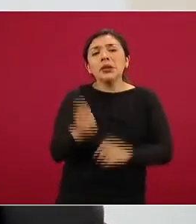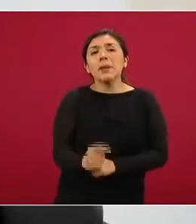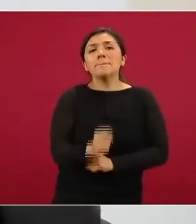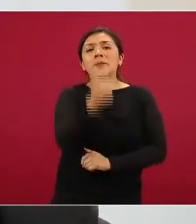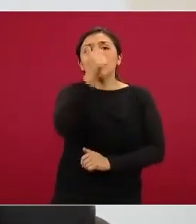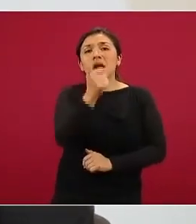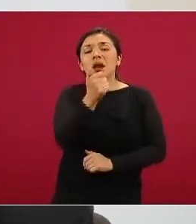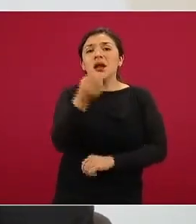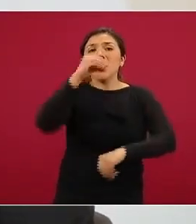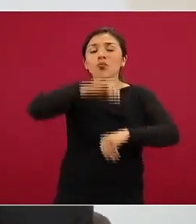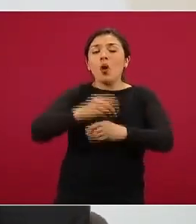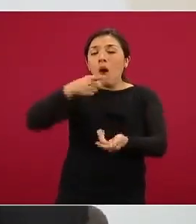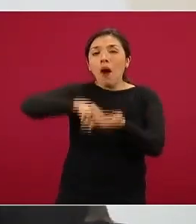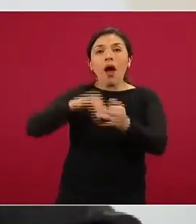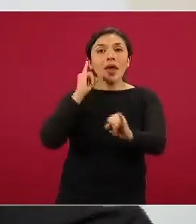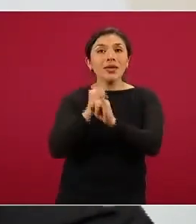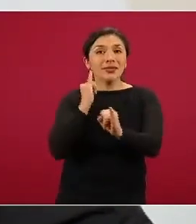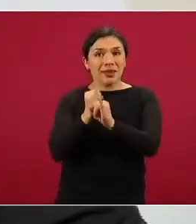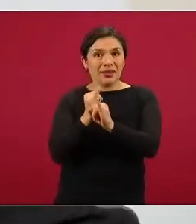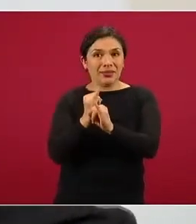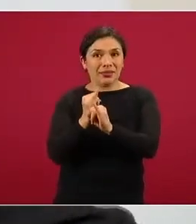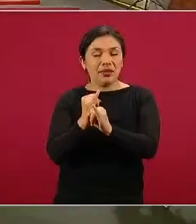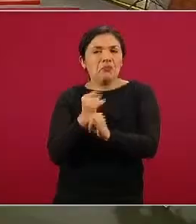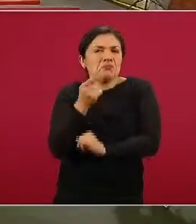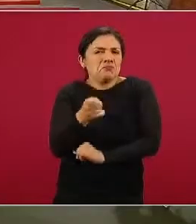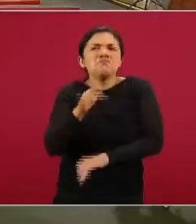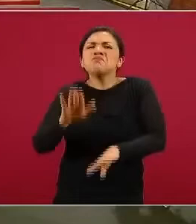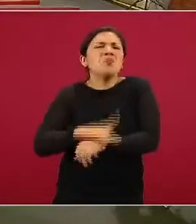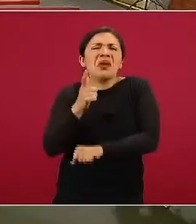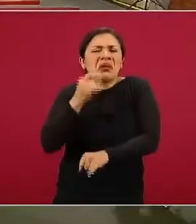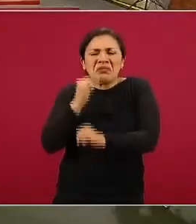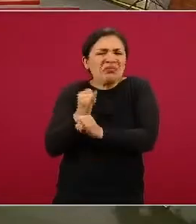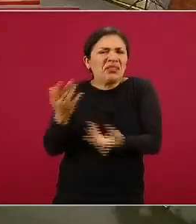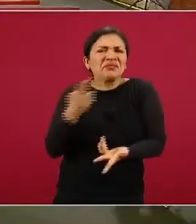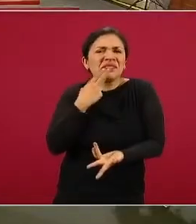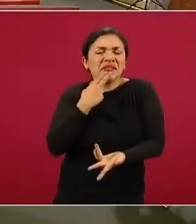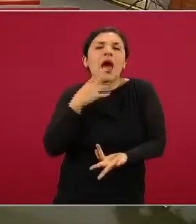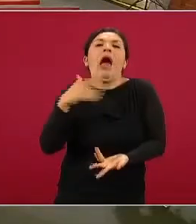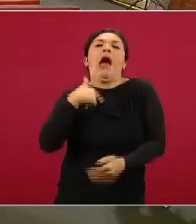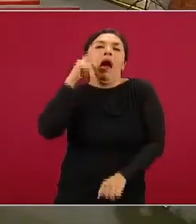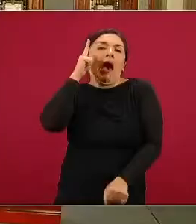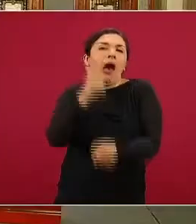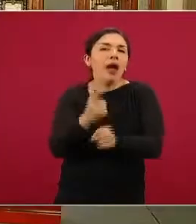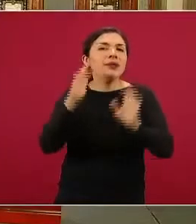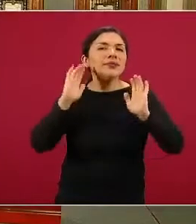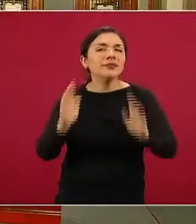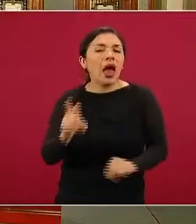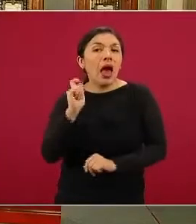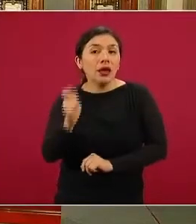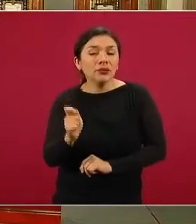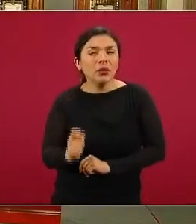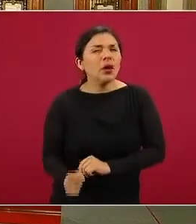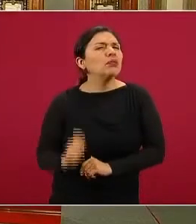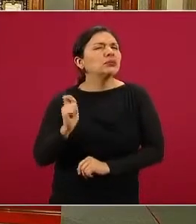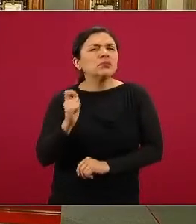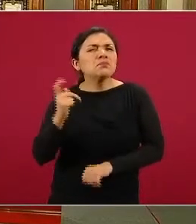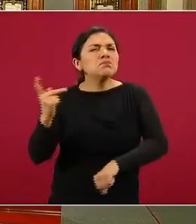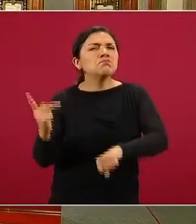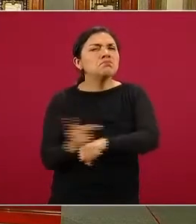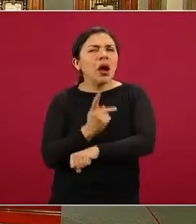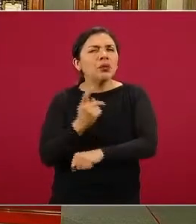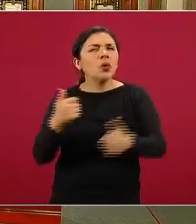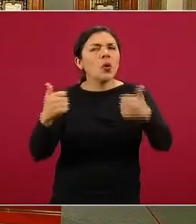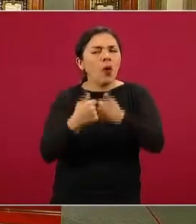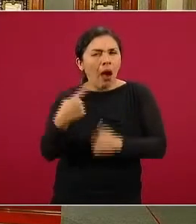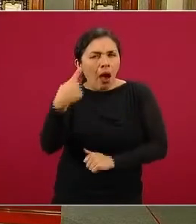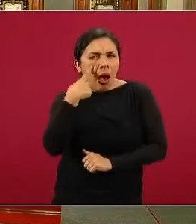edición digital. ¿Por qué digital? Porque ya nos dimos cuenta que algo que dejó también